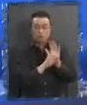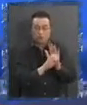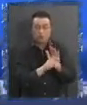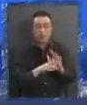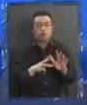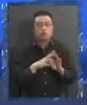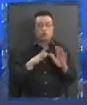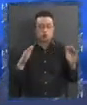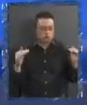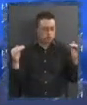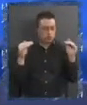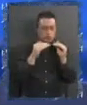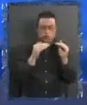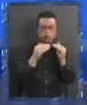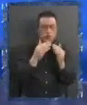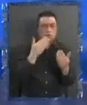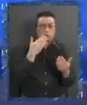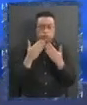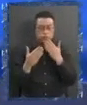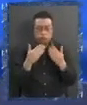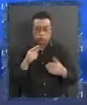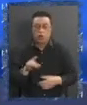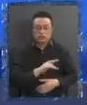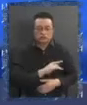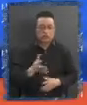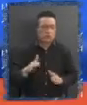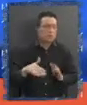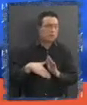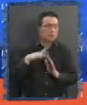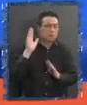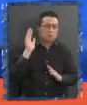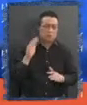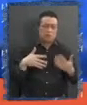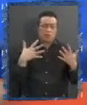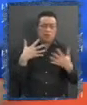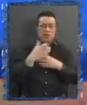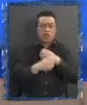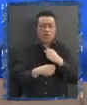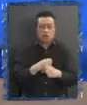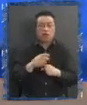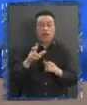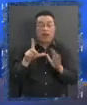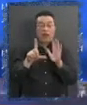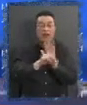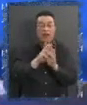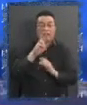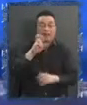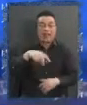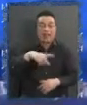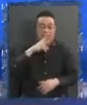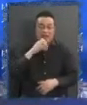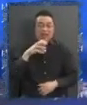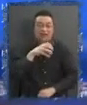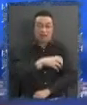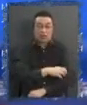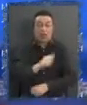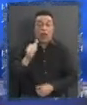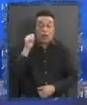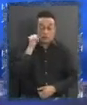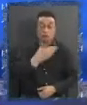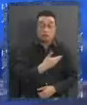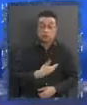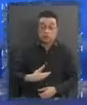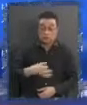línea En una discusión Que en Chile ya debe tener Más de una década Que está vinculada A la ley de rentas Al proyecto de la ley de rentas regional El presidente Ayer de hecho lo anunció Pero esto ha